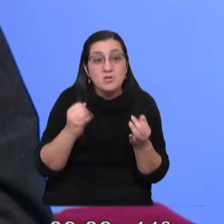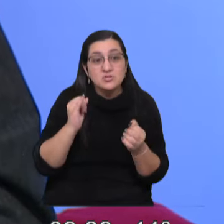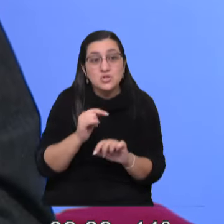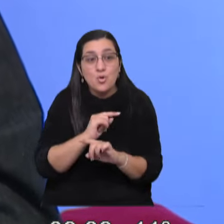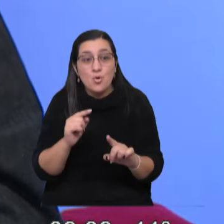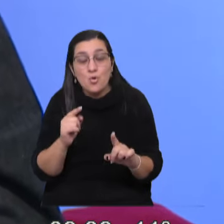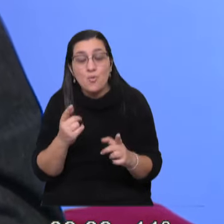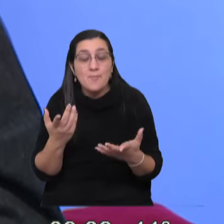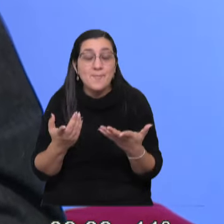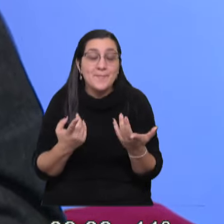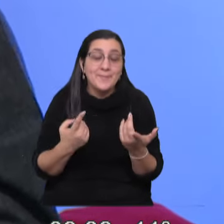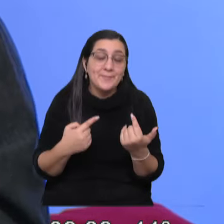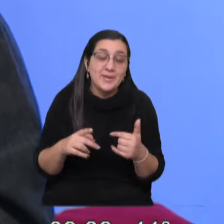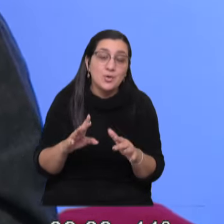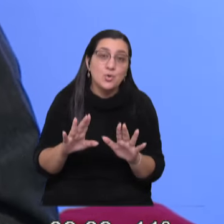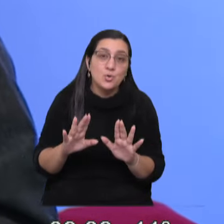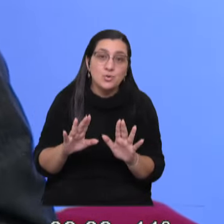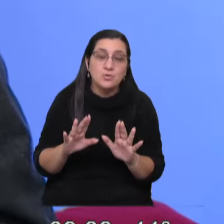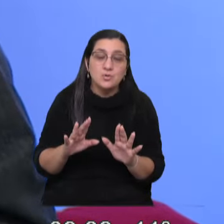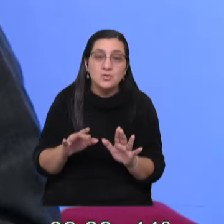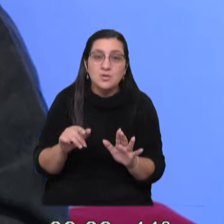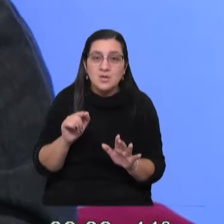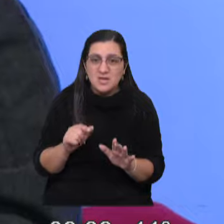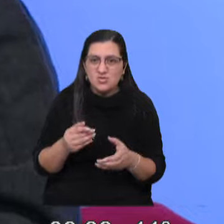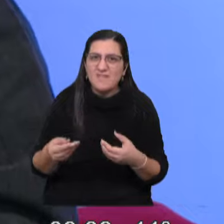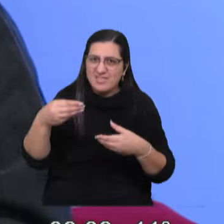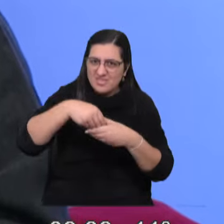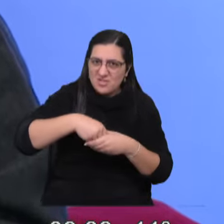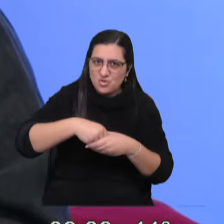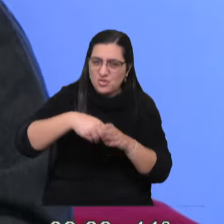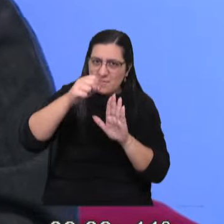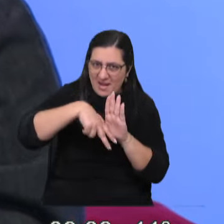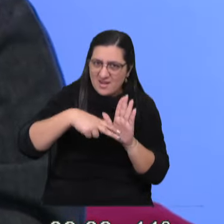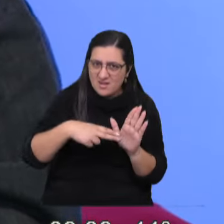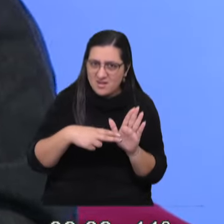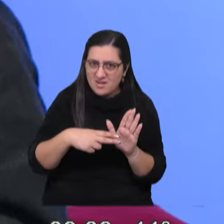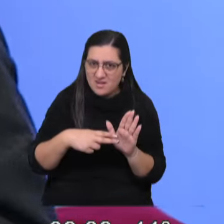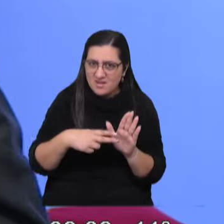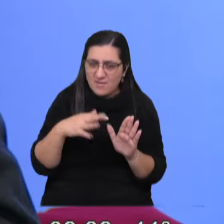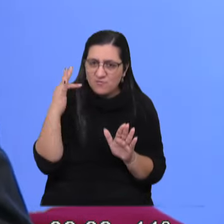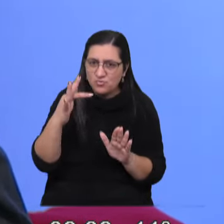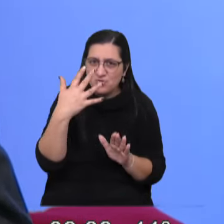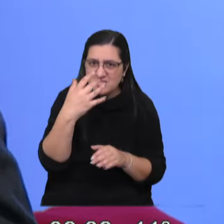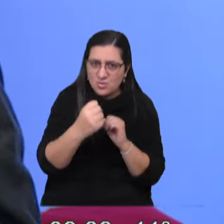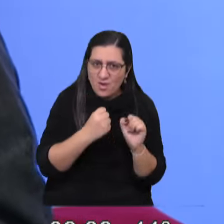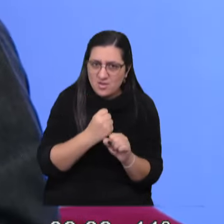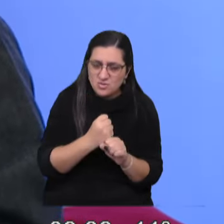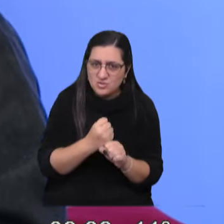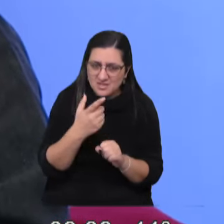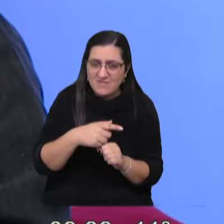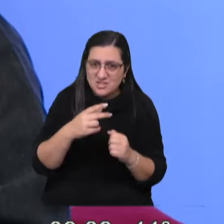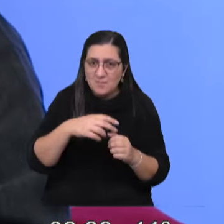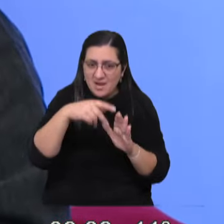del periodo pero eh si esto entraba dentro de de ese plan digamos a largo plazo de 5 años estaba